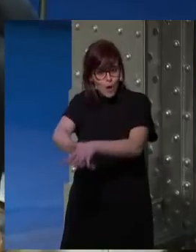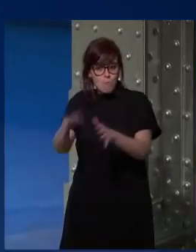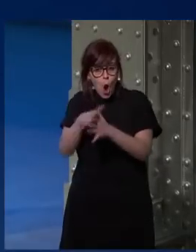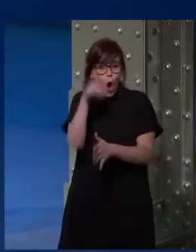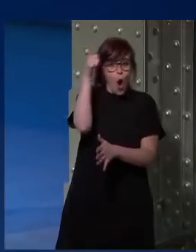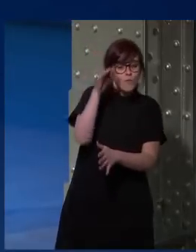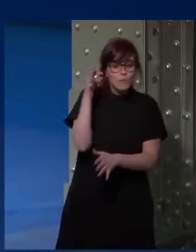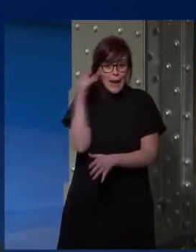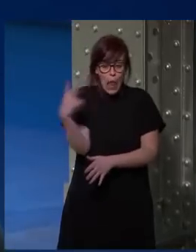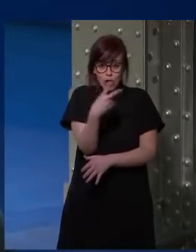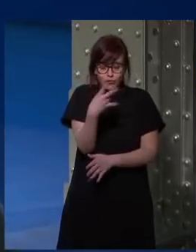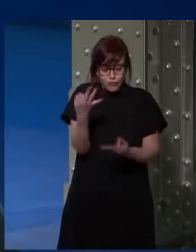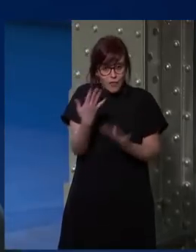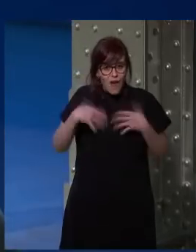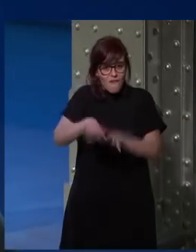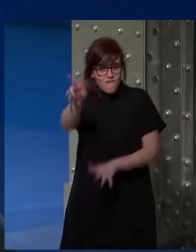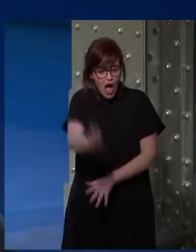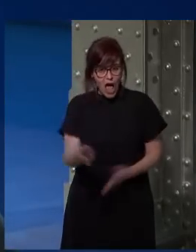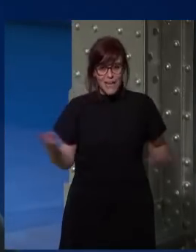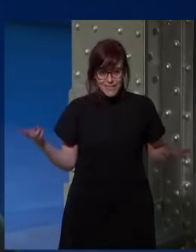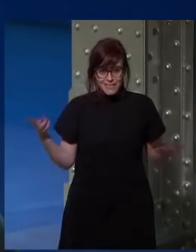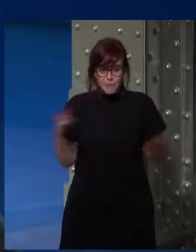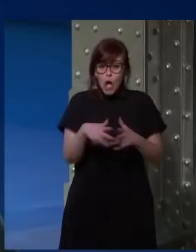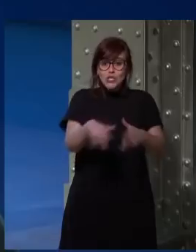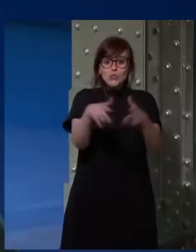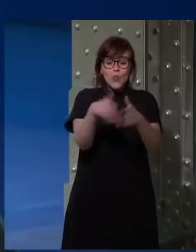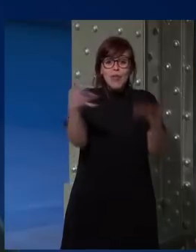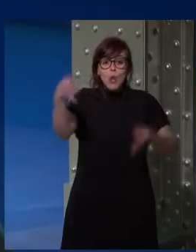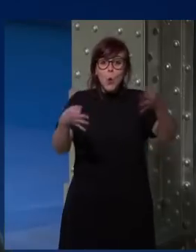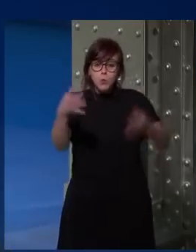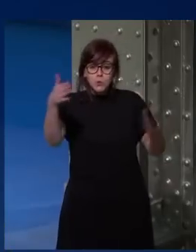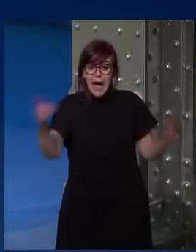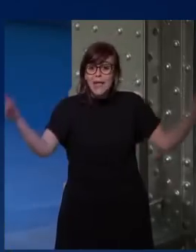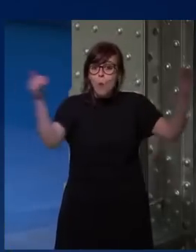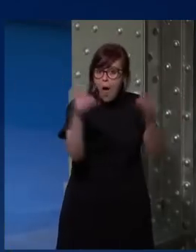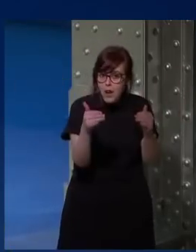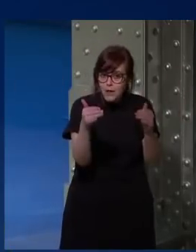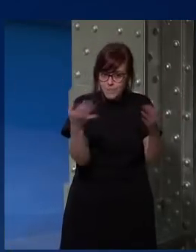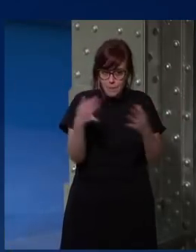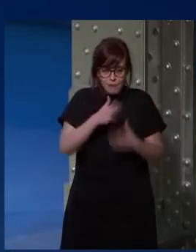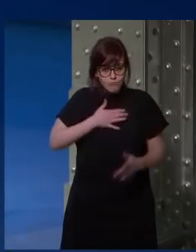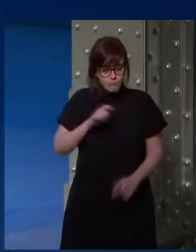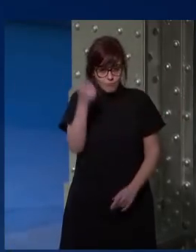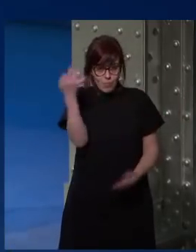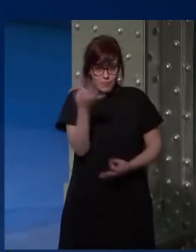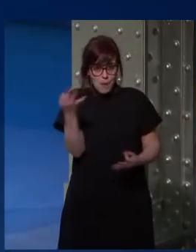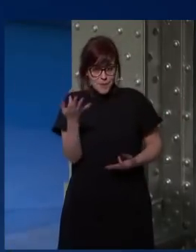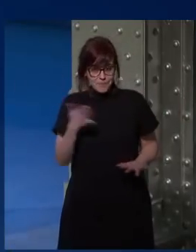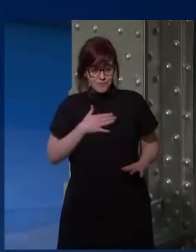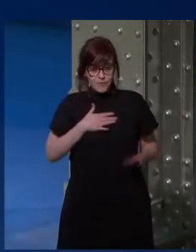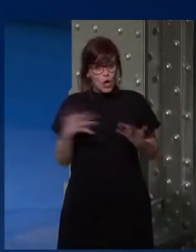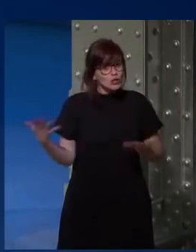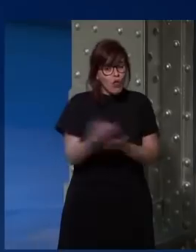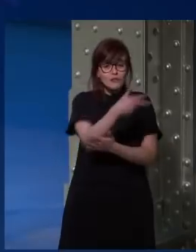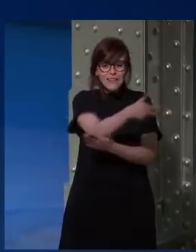que deberíamos por lo menos considerar que una sociedad justa e igualitaria es la que deberíamos tener, ¿no? En que todos tengamos